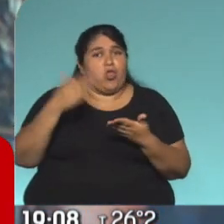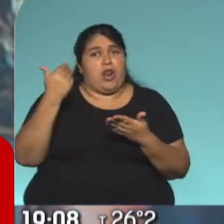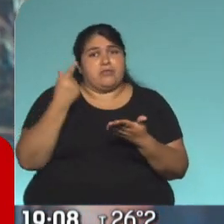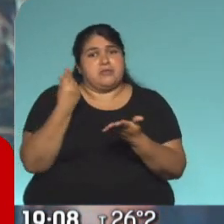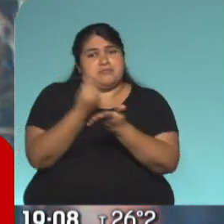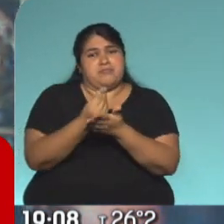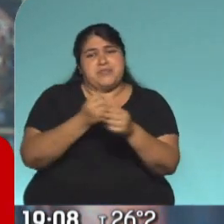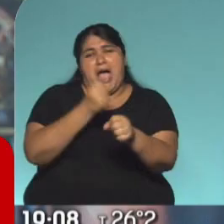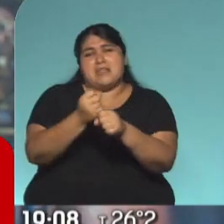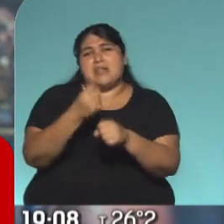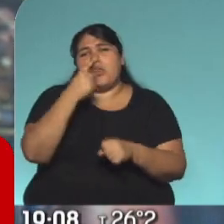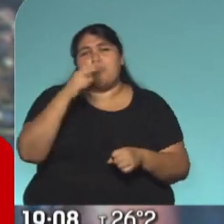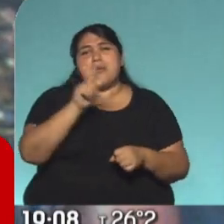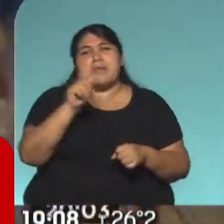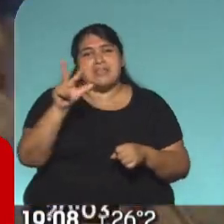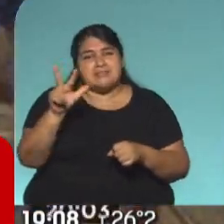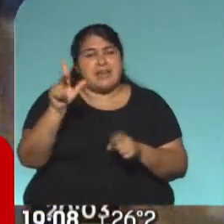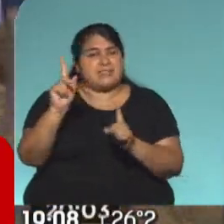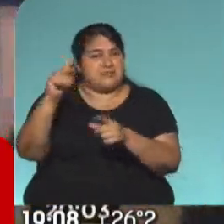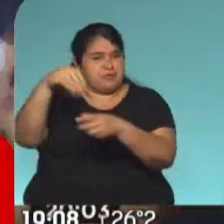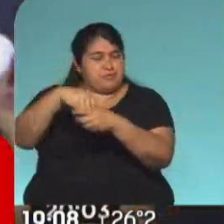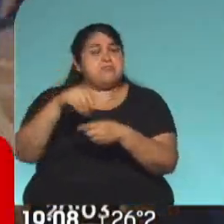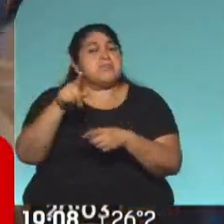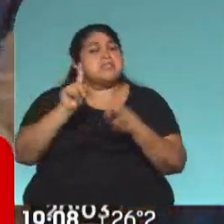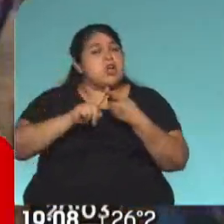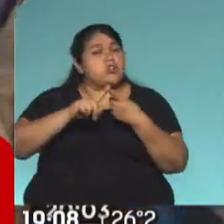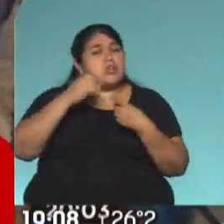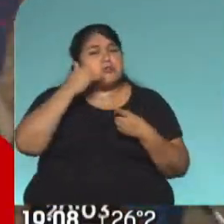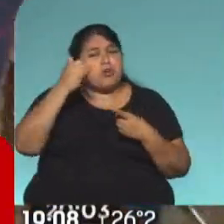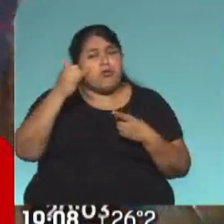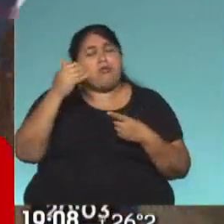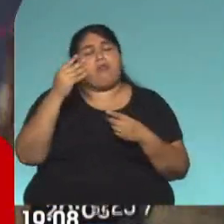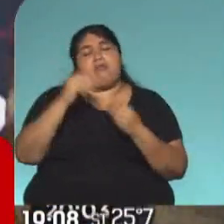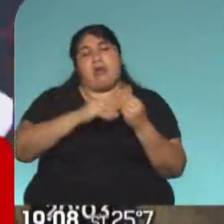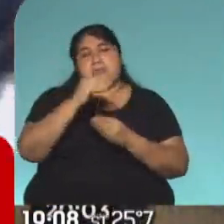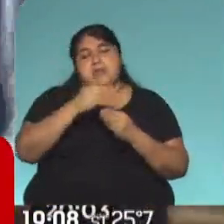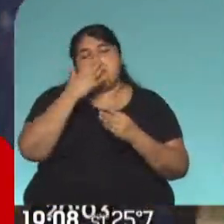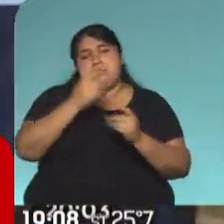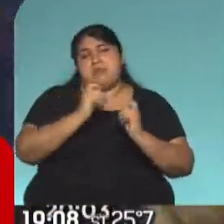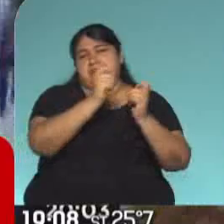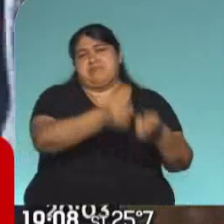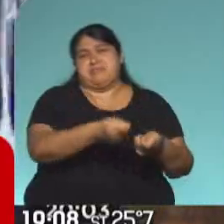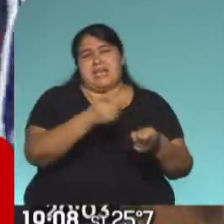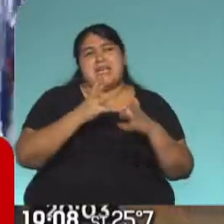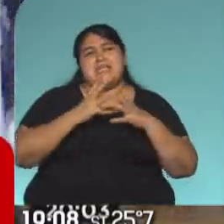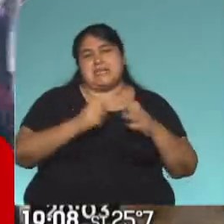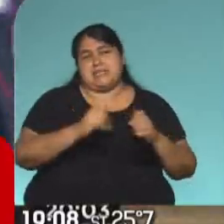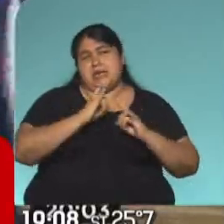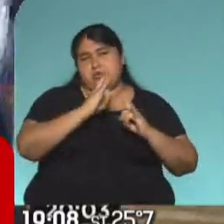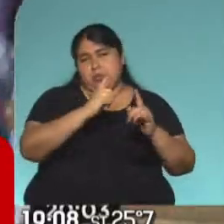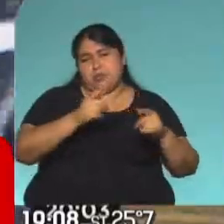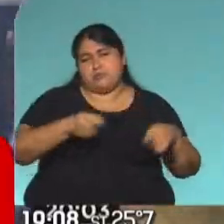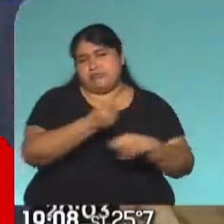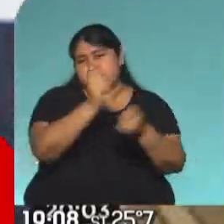tenía mandato hasta 2023. Fue ella quien se contactó con la familia, después delegó en la secretaria administrativa